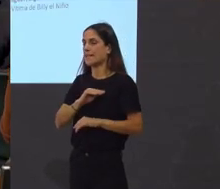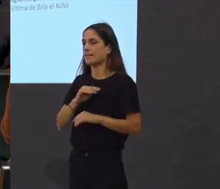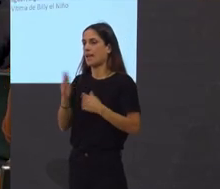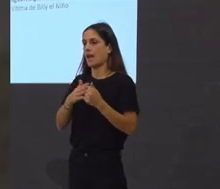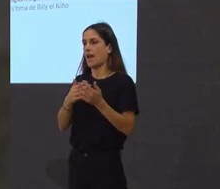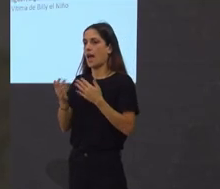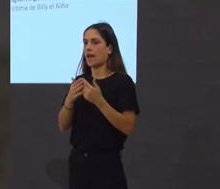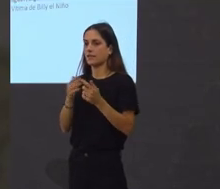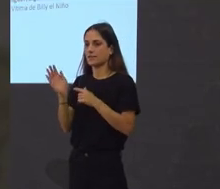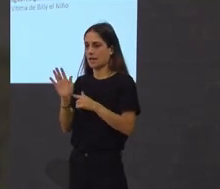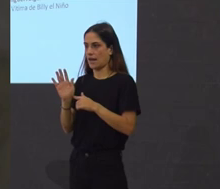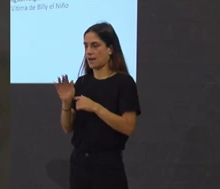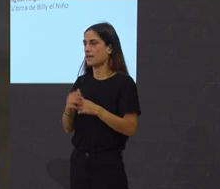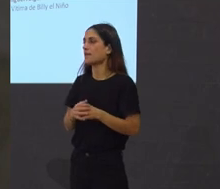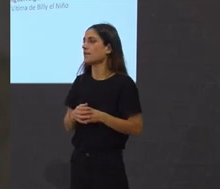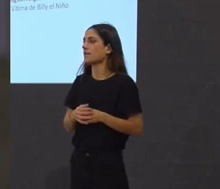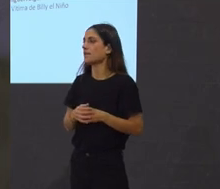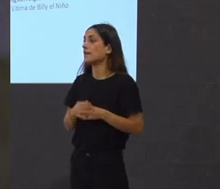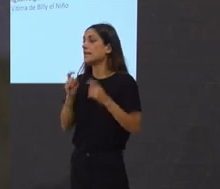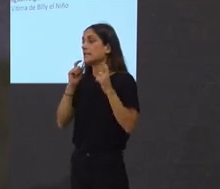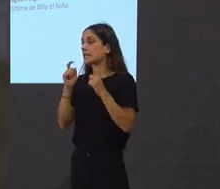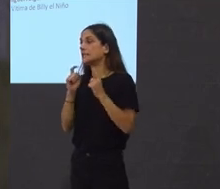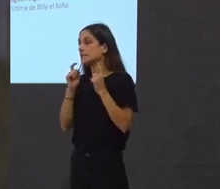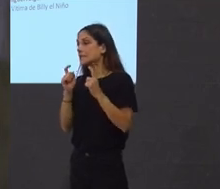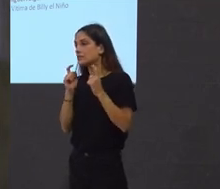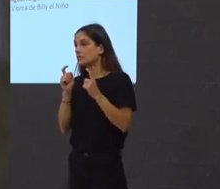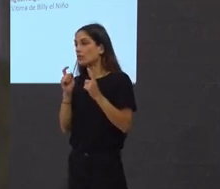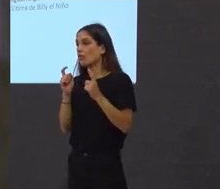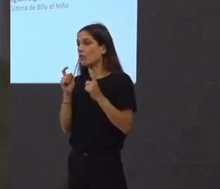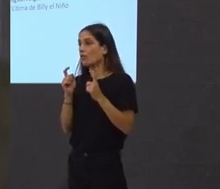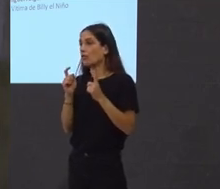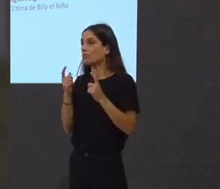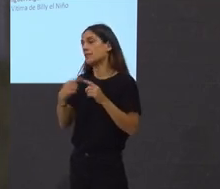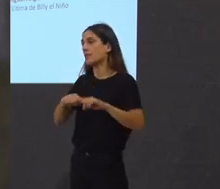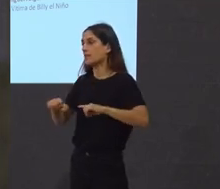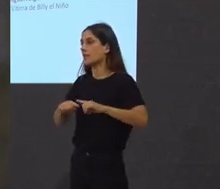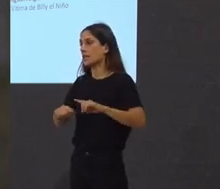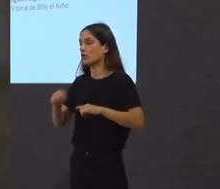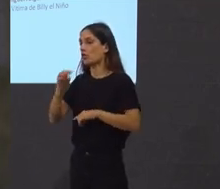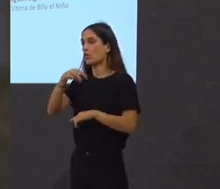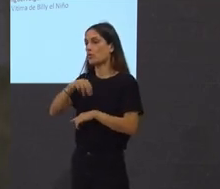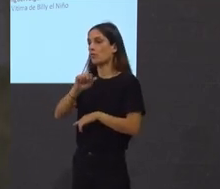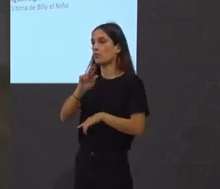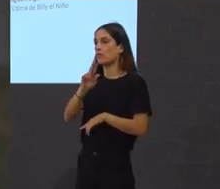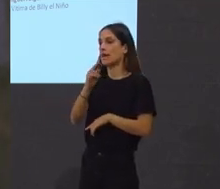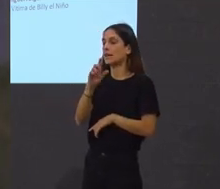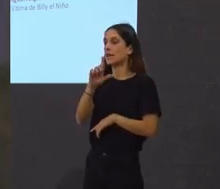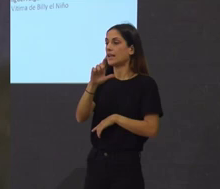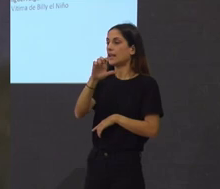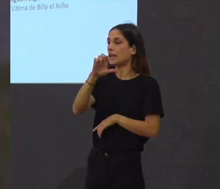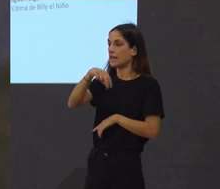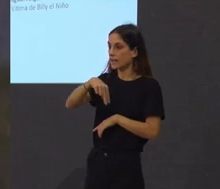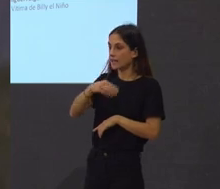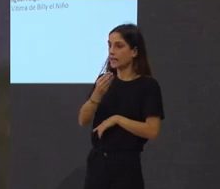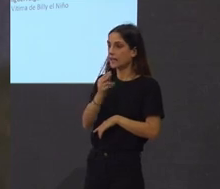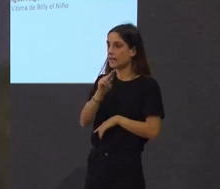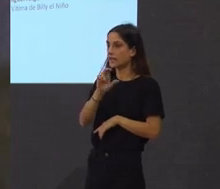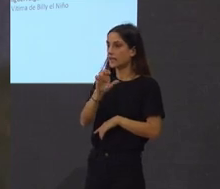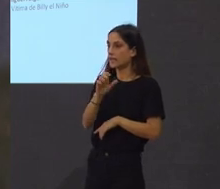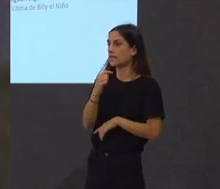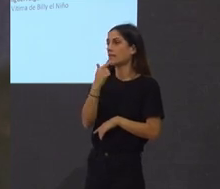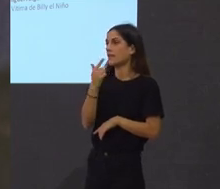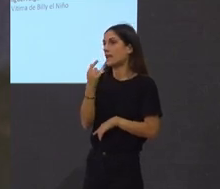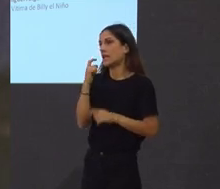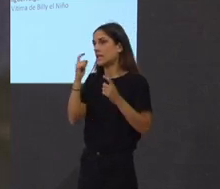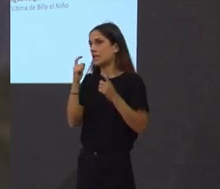aunque intento ser según su director marlene que una película de ficción con un famoso